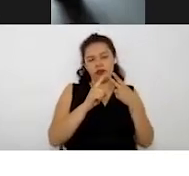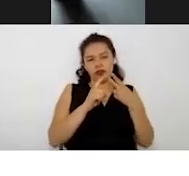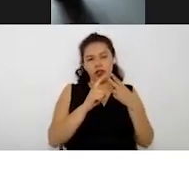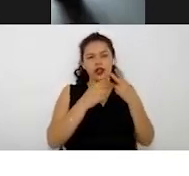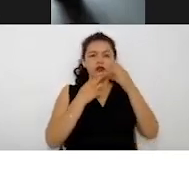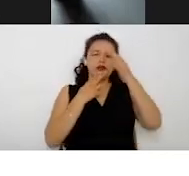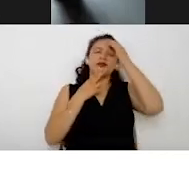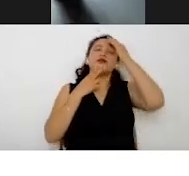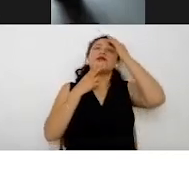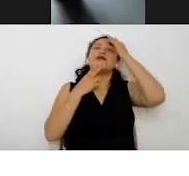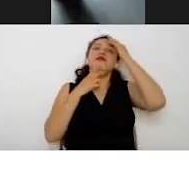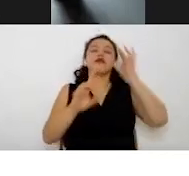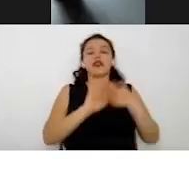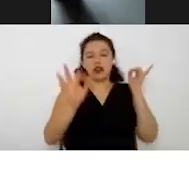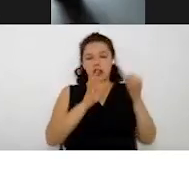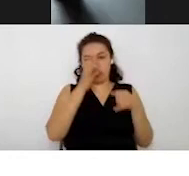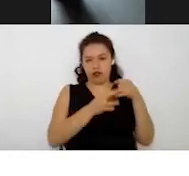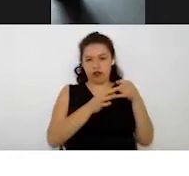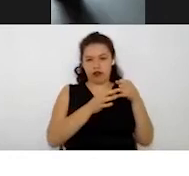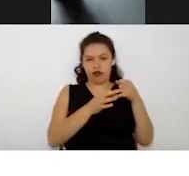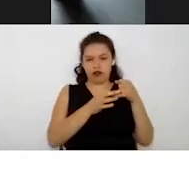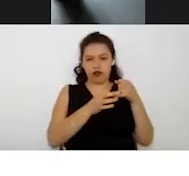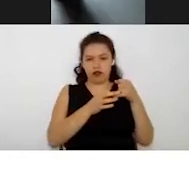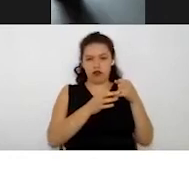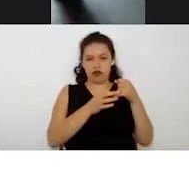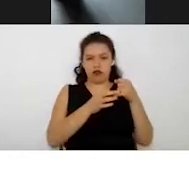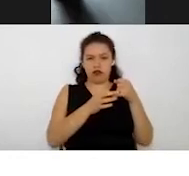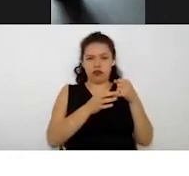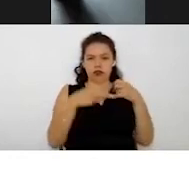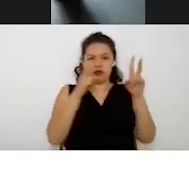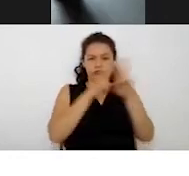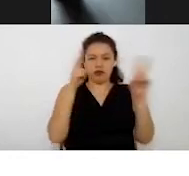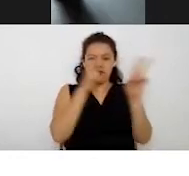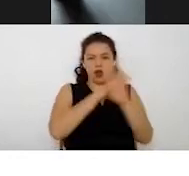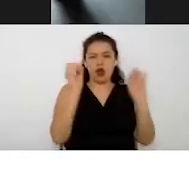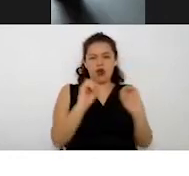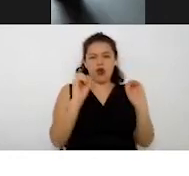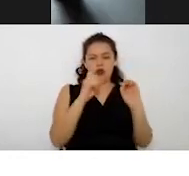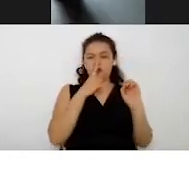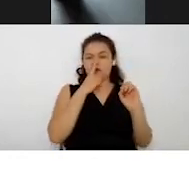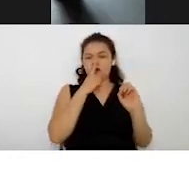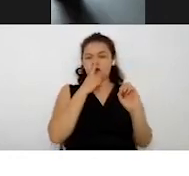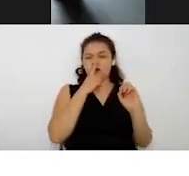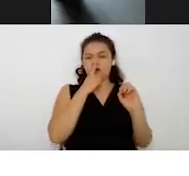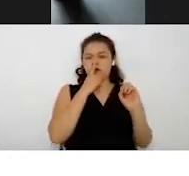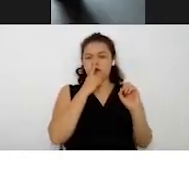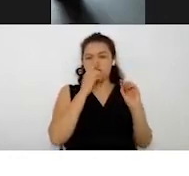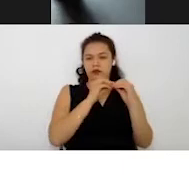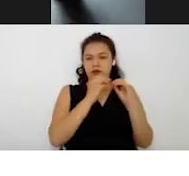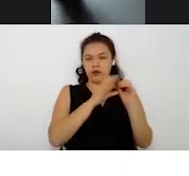aérea y por último lo que son las ventilaciones o las respiraciones boca a boca, que puede ser, les